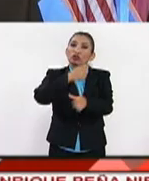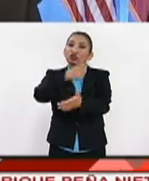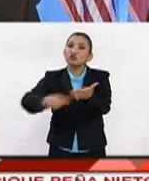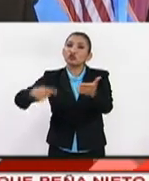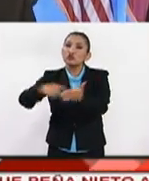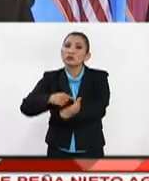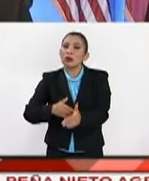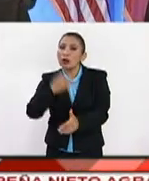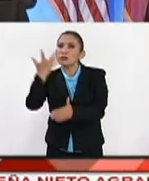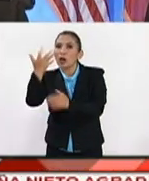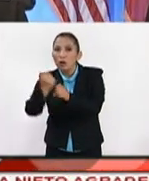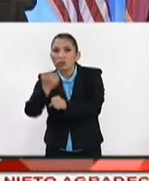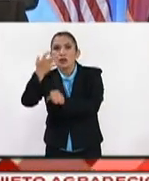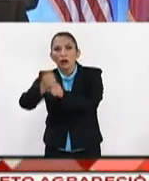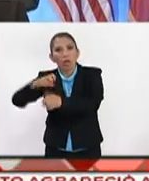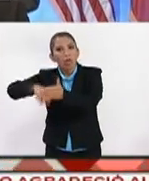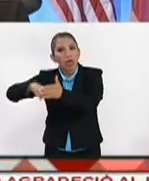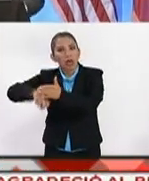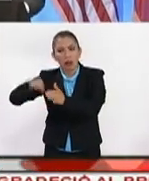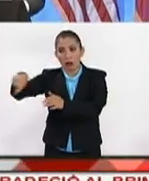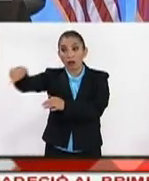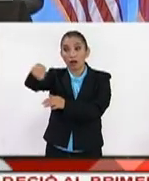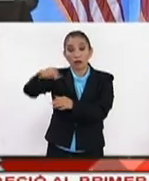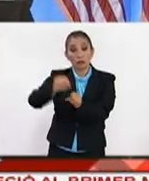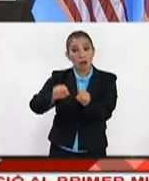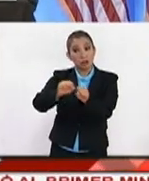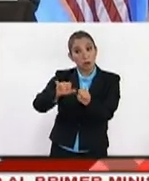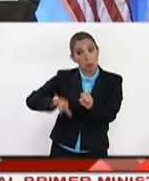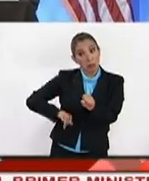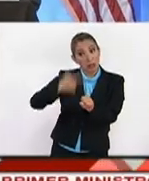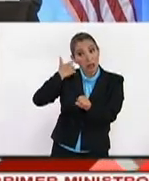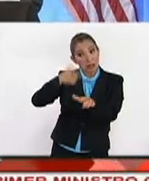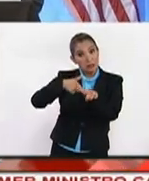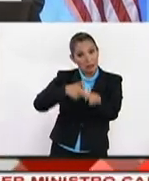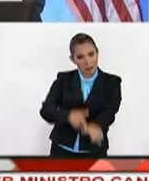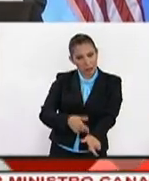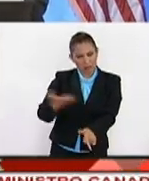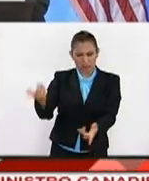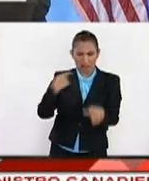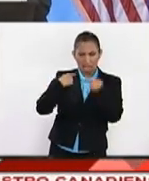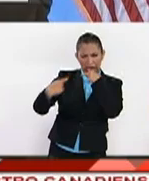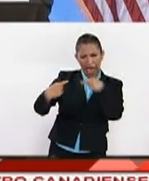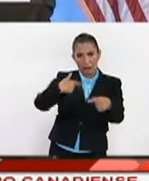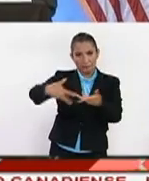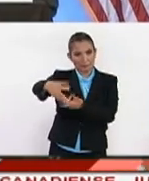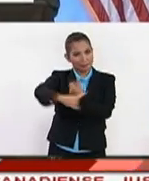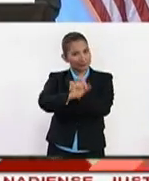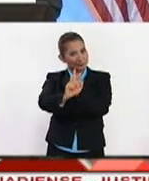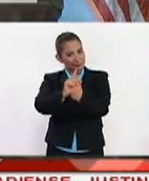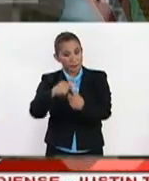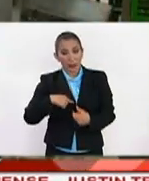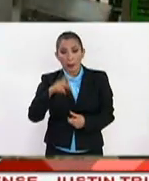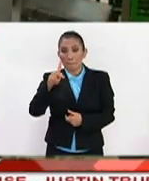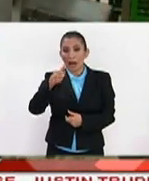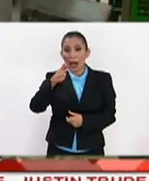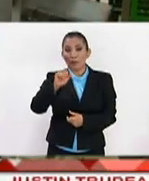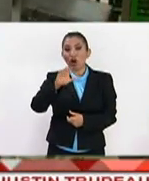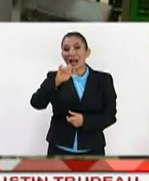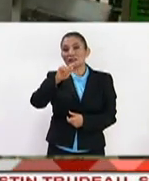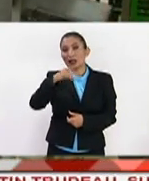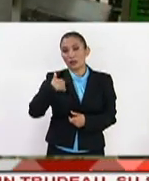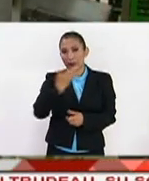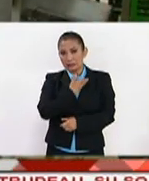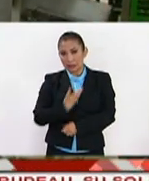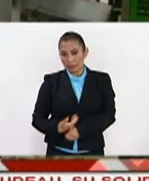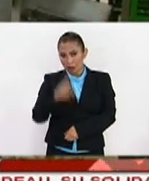5 años, a menos que los socios manifiesten su interés de continuar, lo que causó mucha polémica al respecto. Juan Pablo Castañón, presidente del